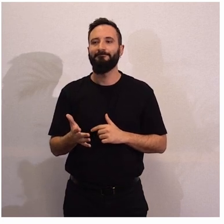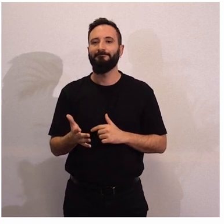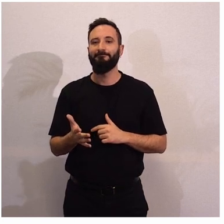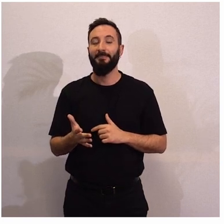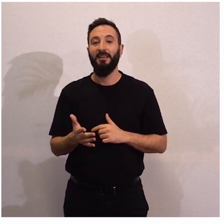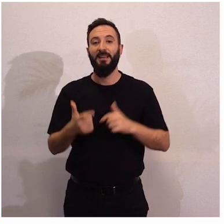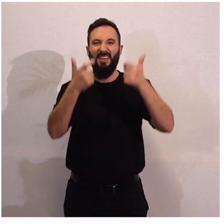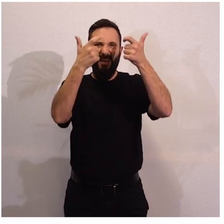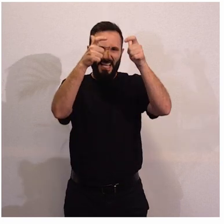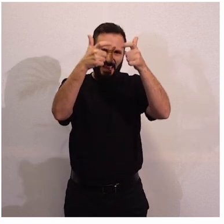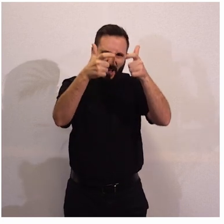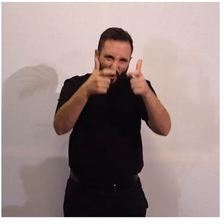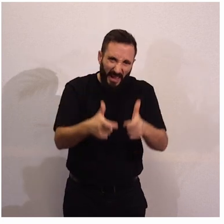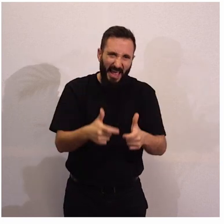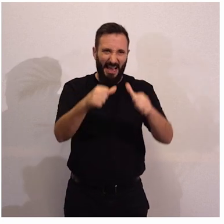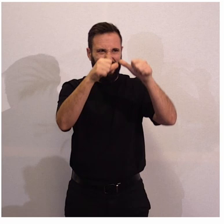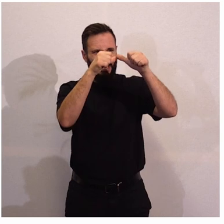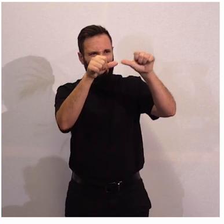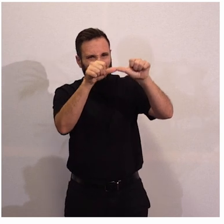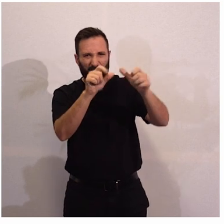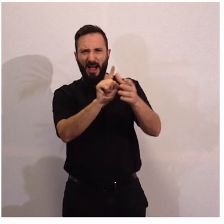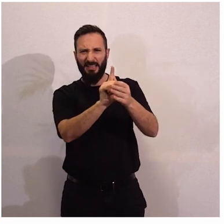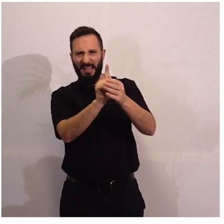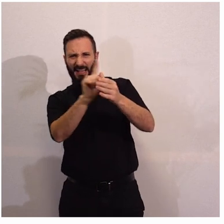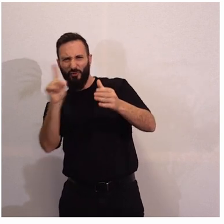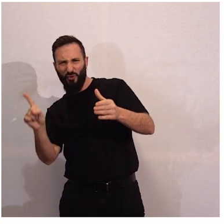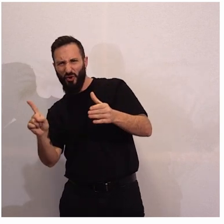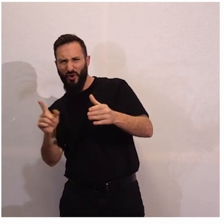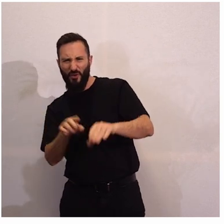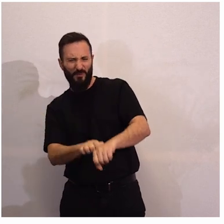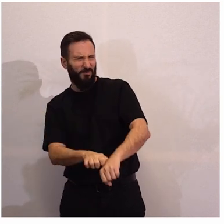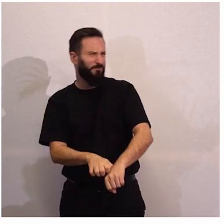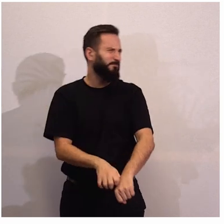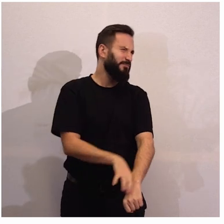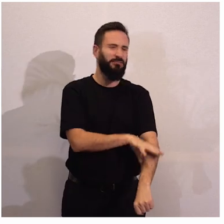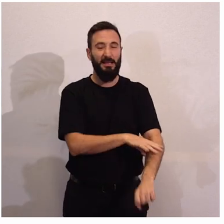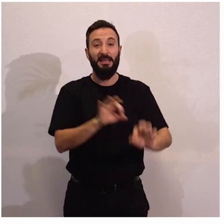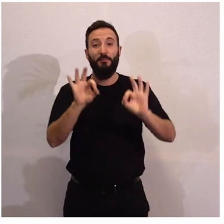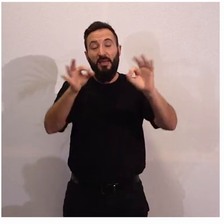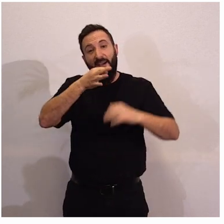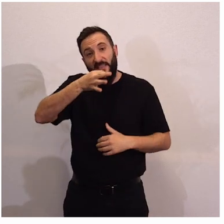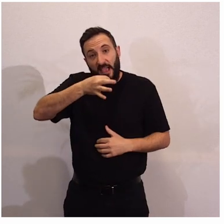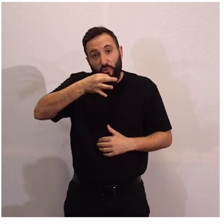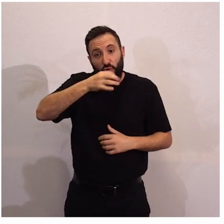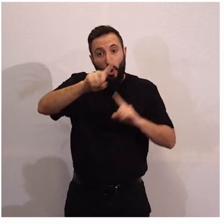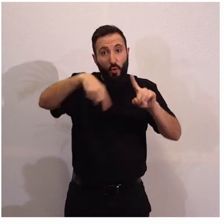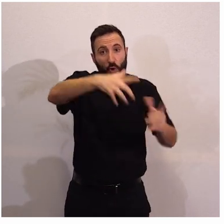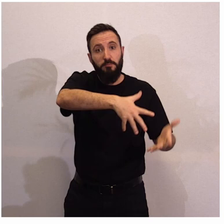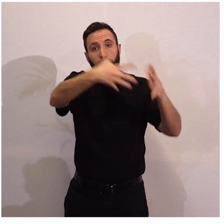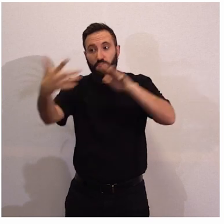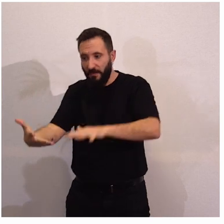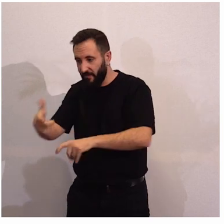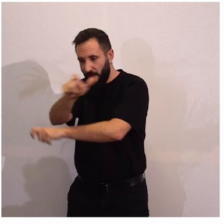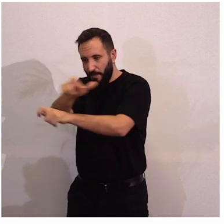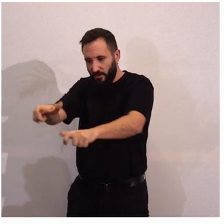esas categorías, ese estigma, esa exclusión tan brutal, sobre todo en los discursos, que luego se transporta a